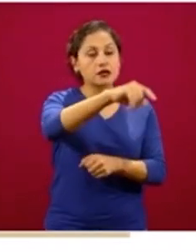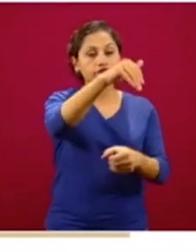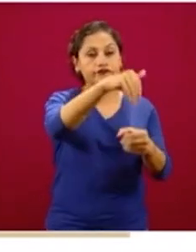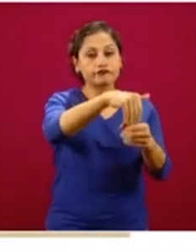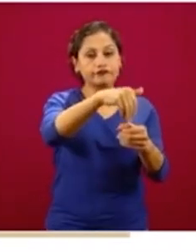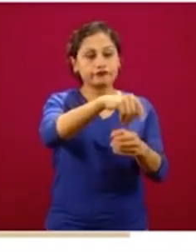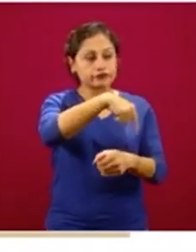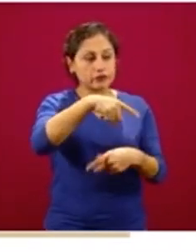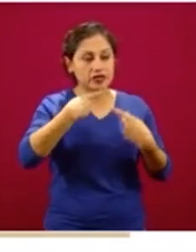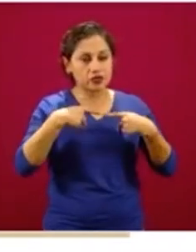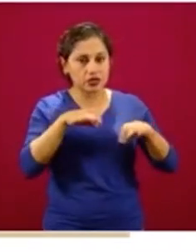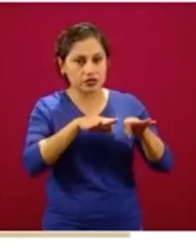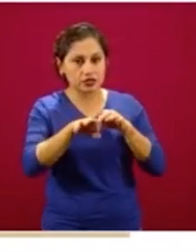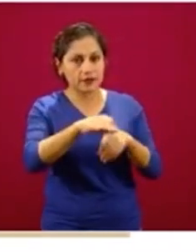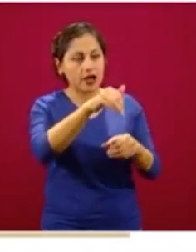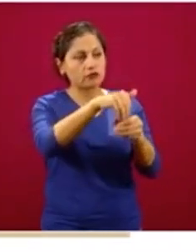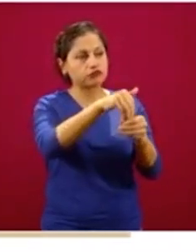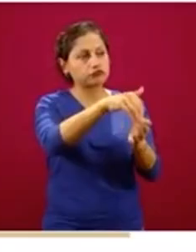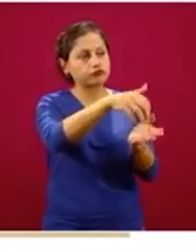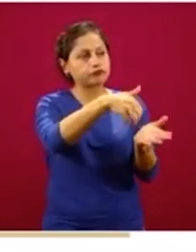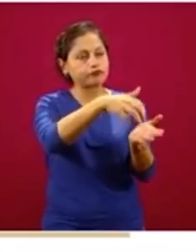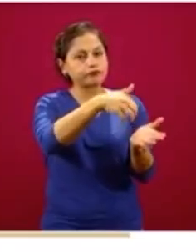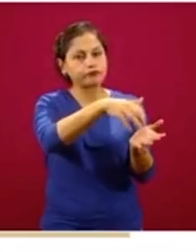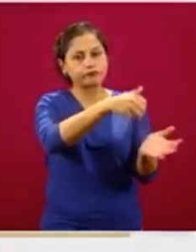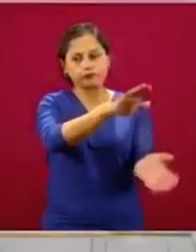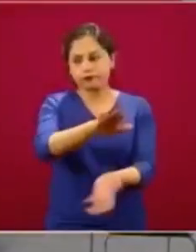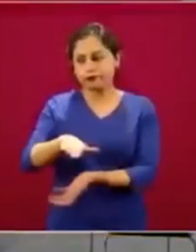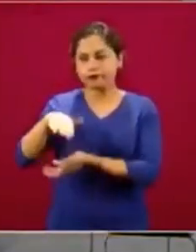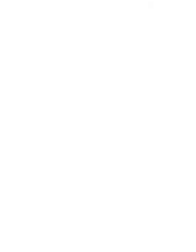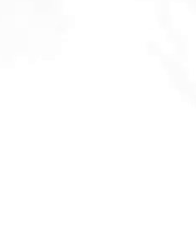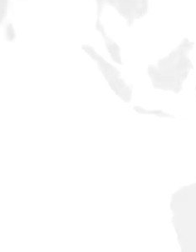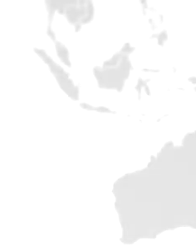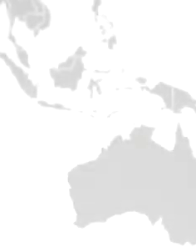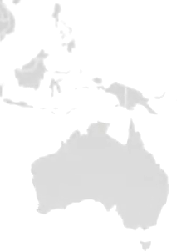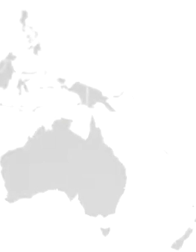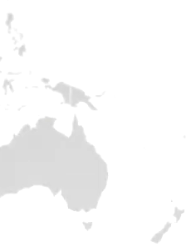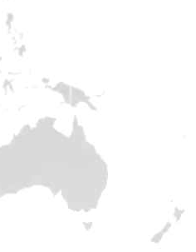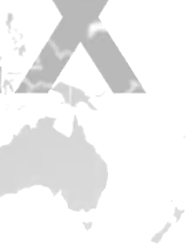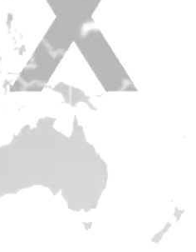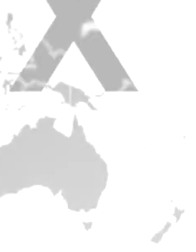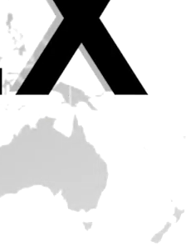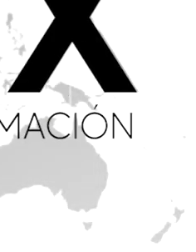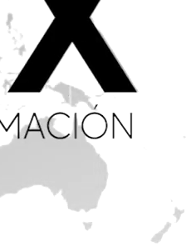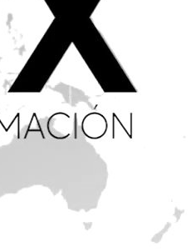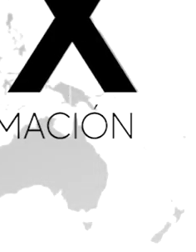y para reportarnos aquellos pagos de menos que estén realizando.